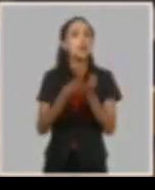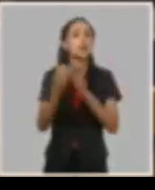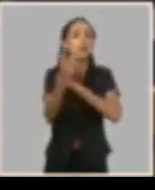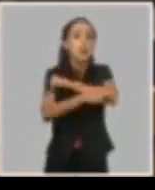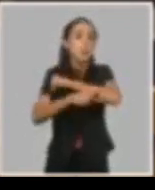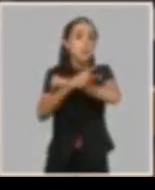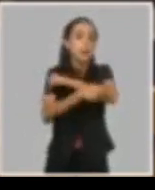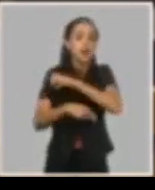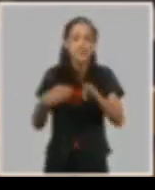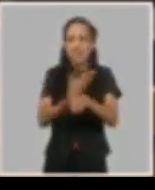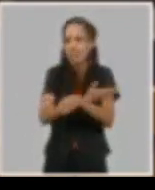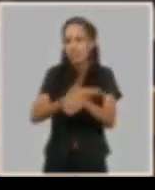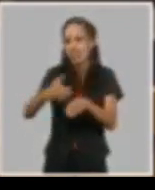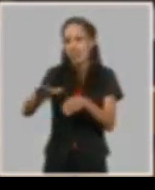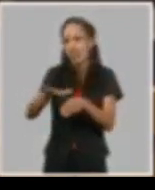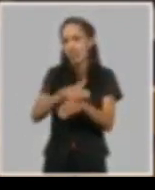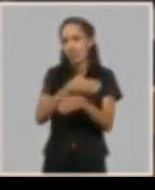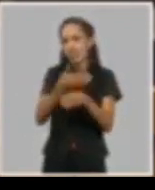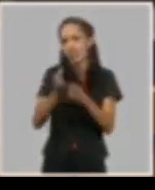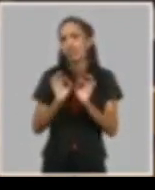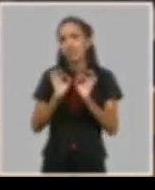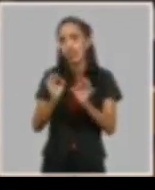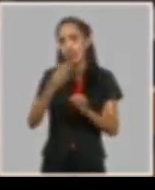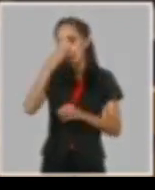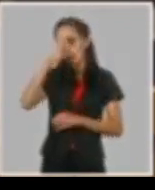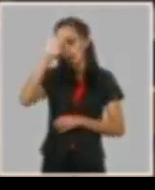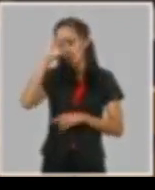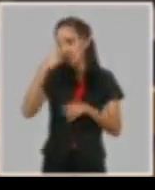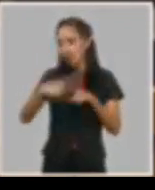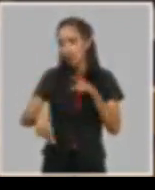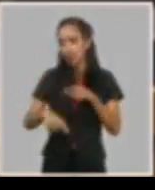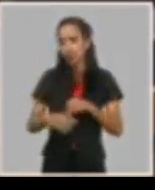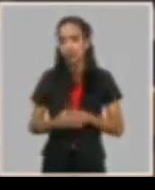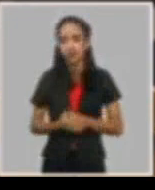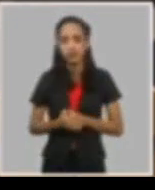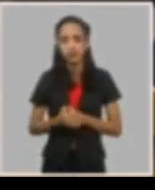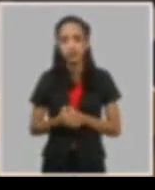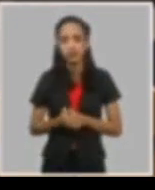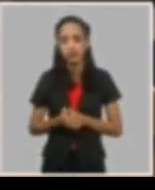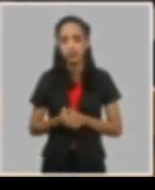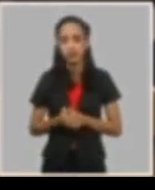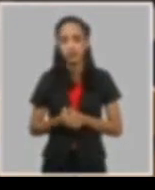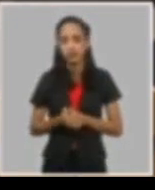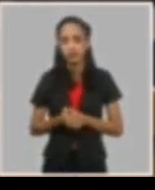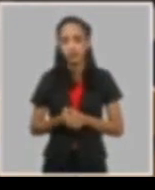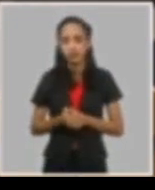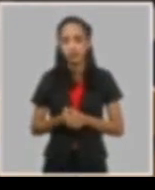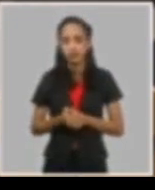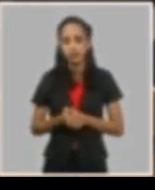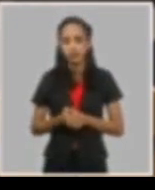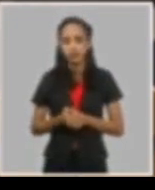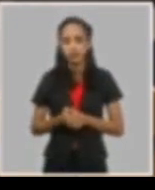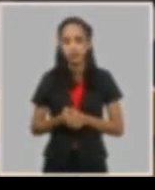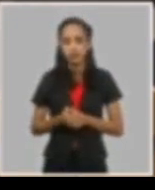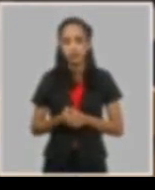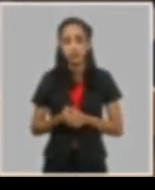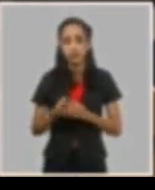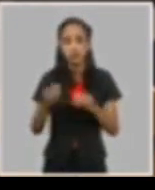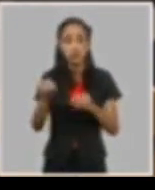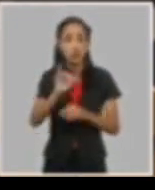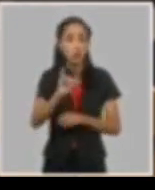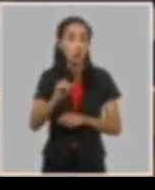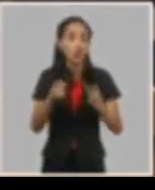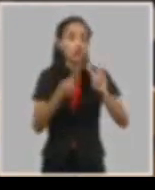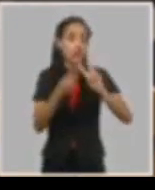distinto al de su realidad la narrativa es casi novelesca y nos faltan medios de gran alcance para amplificar ya